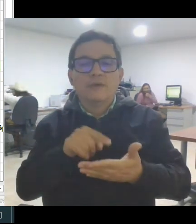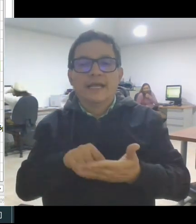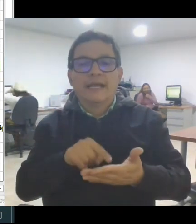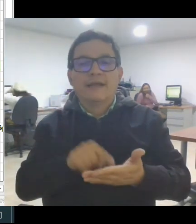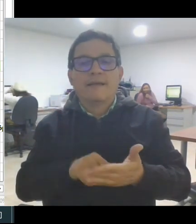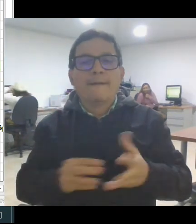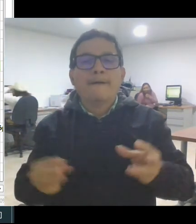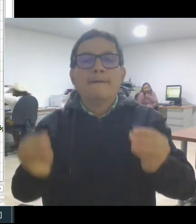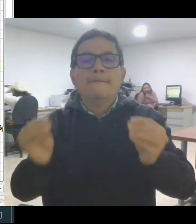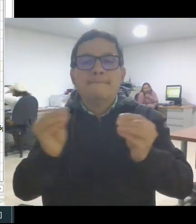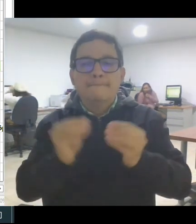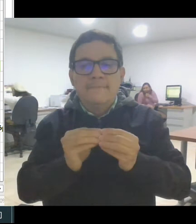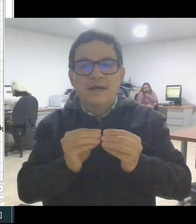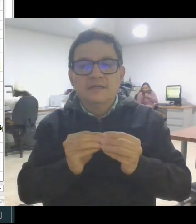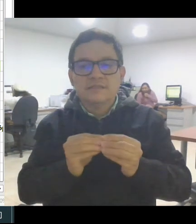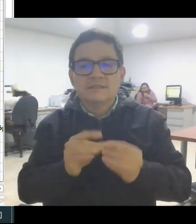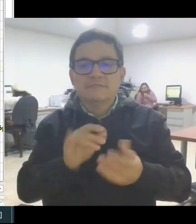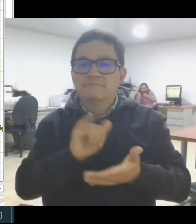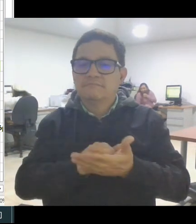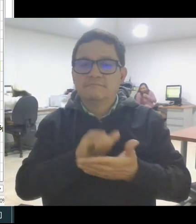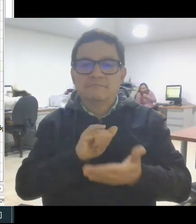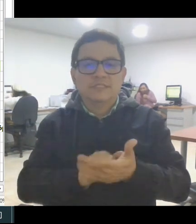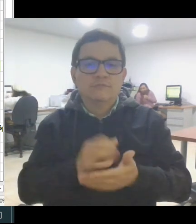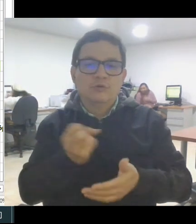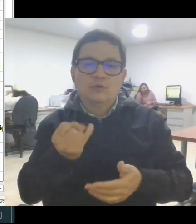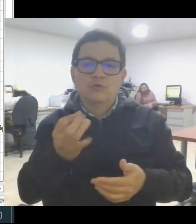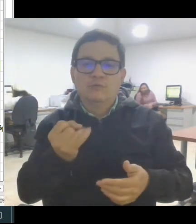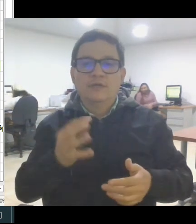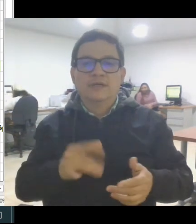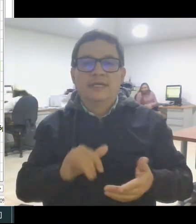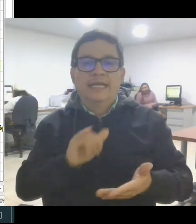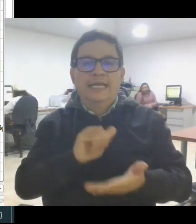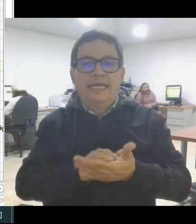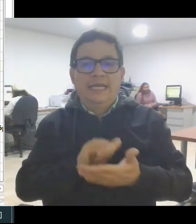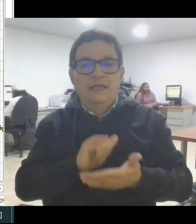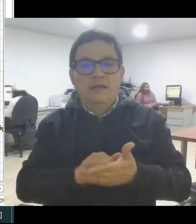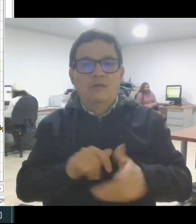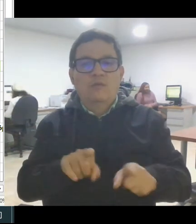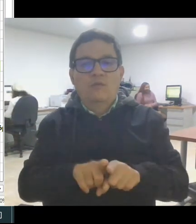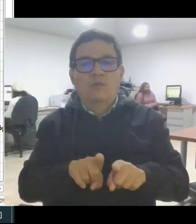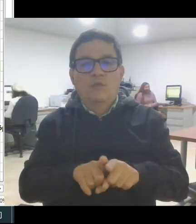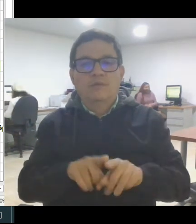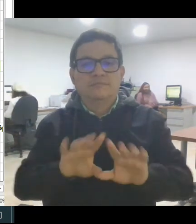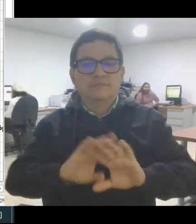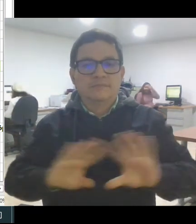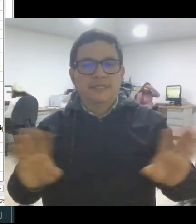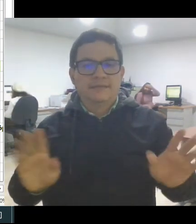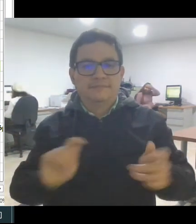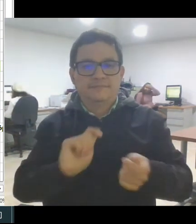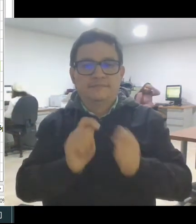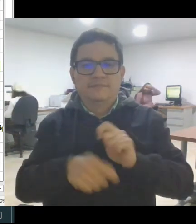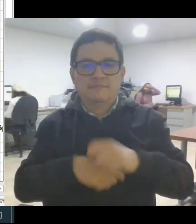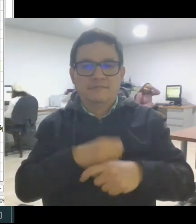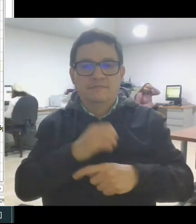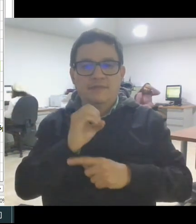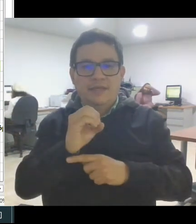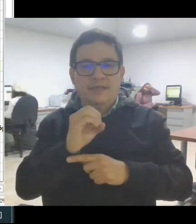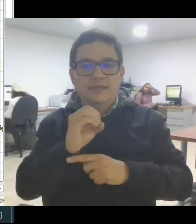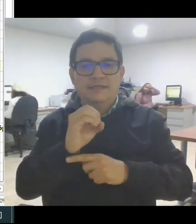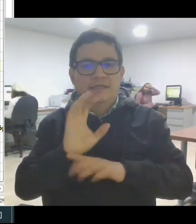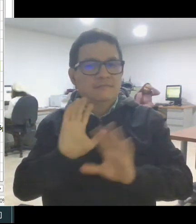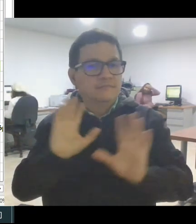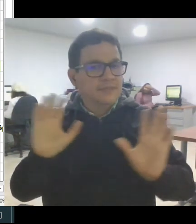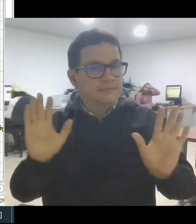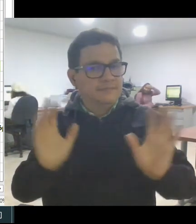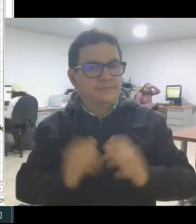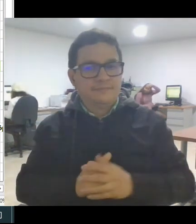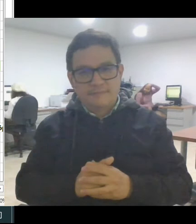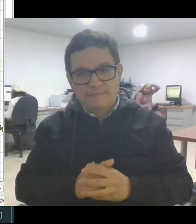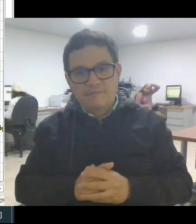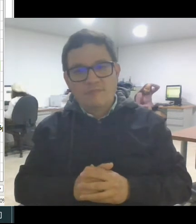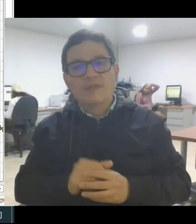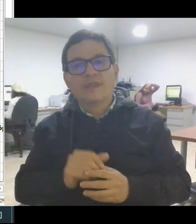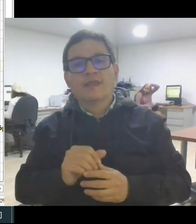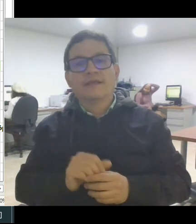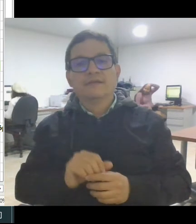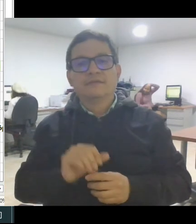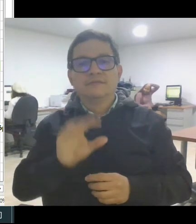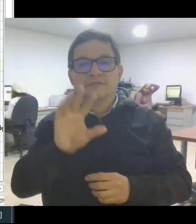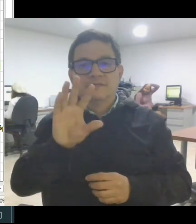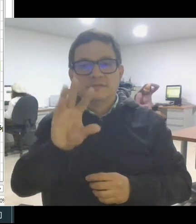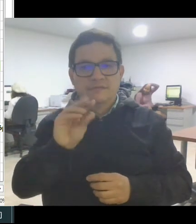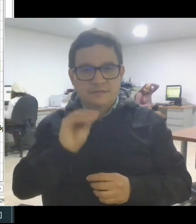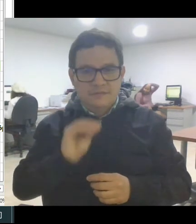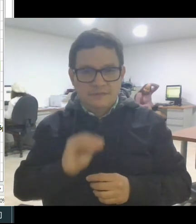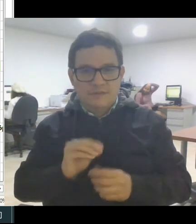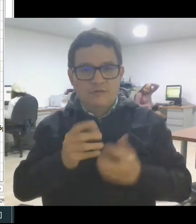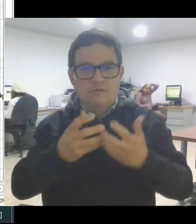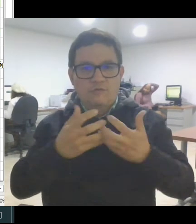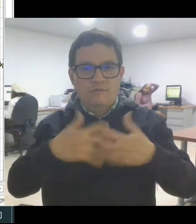más ese mismo valor. ¿Listo? Y de esa manera hemos eliminado este valor, lo convertimos en 0 y arrastramos la